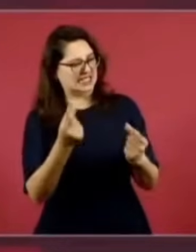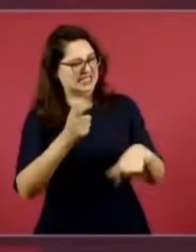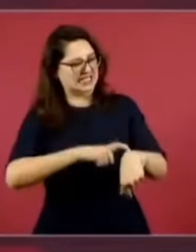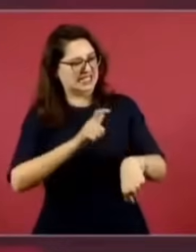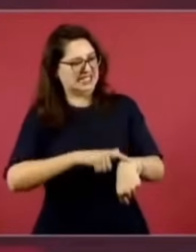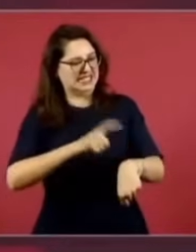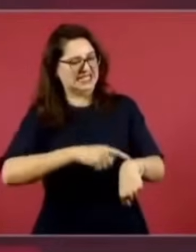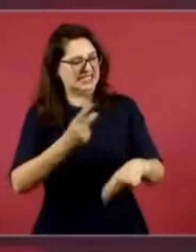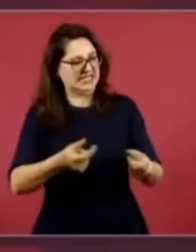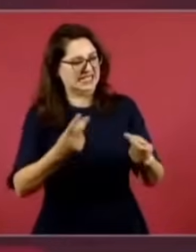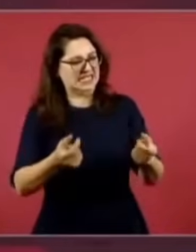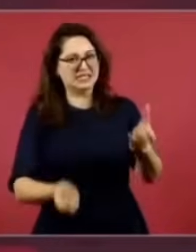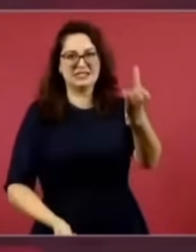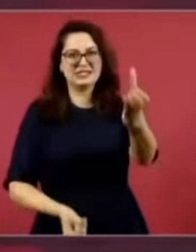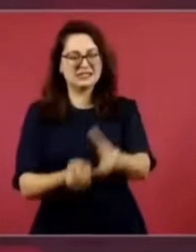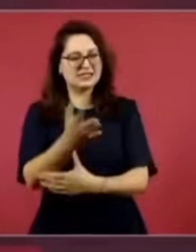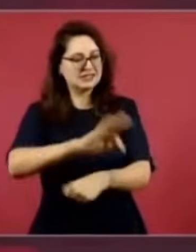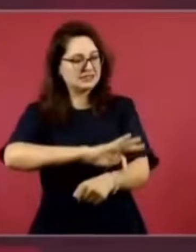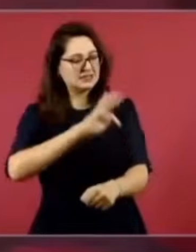Y así, pues,